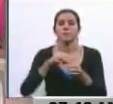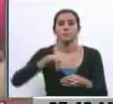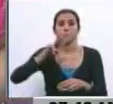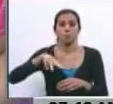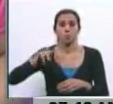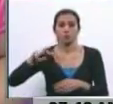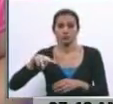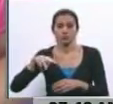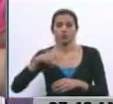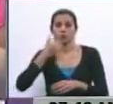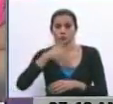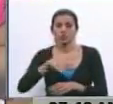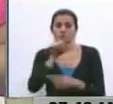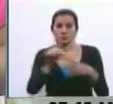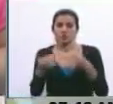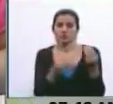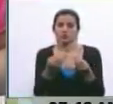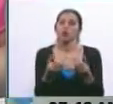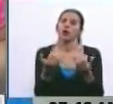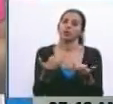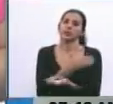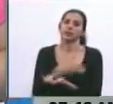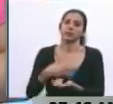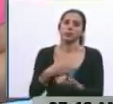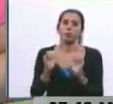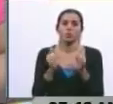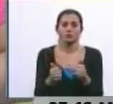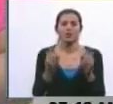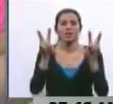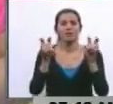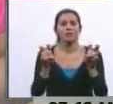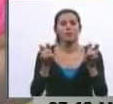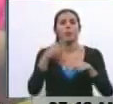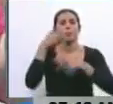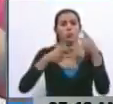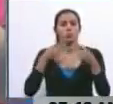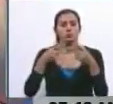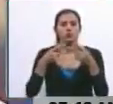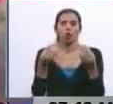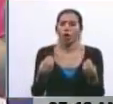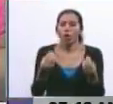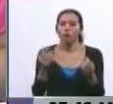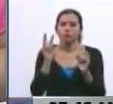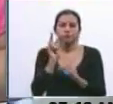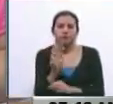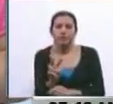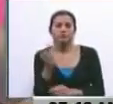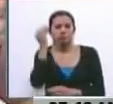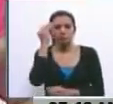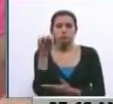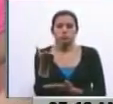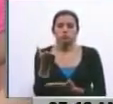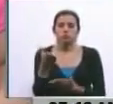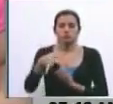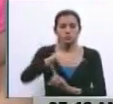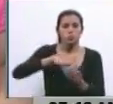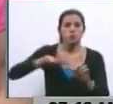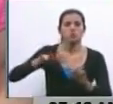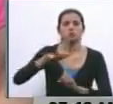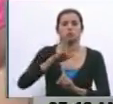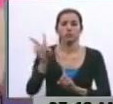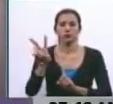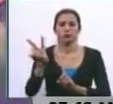realizar para estas próximas semanas, pero ahora queremos ya iniciar el tema en materia política. ¿Cómo ha estado, cómo ha visualizado toda la situación en